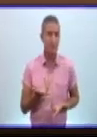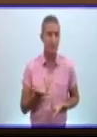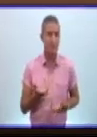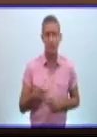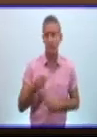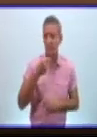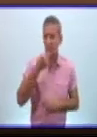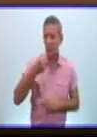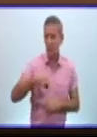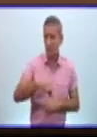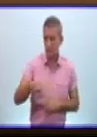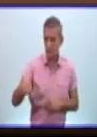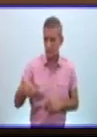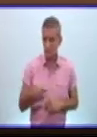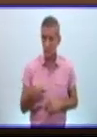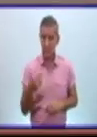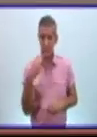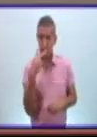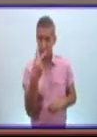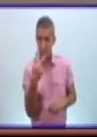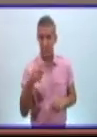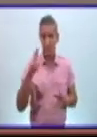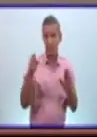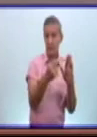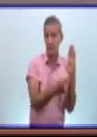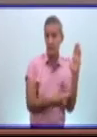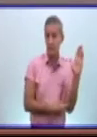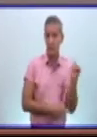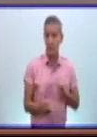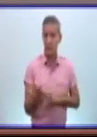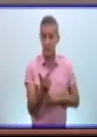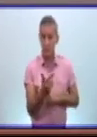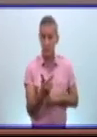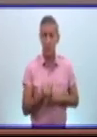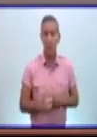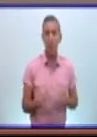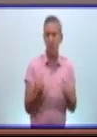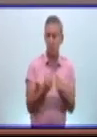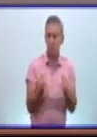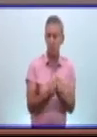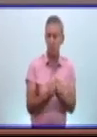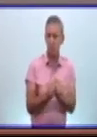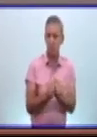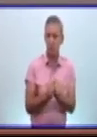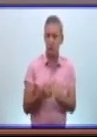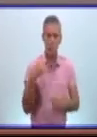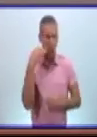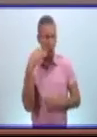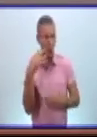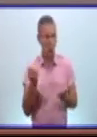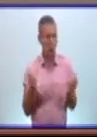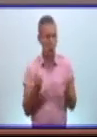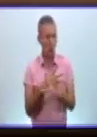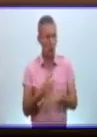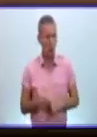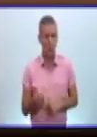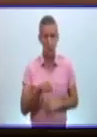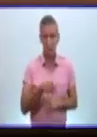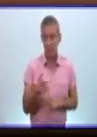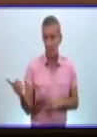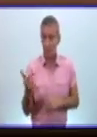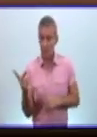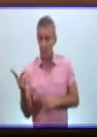sodio. Observen sus propiedades físicas. Ambas son sólidos de color blanco. Y acá